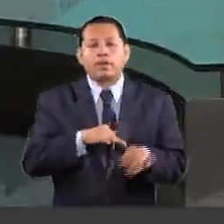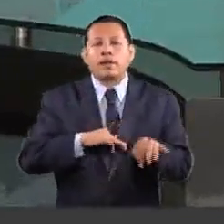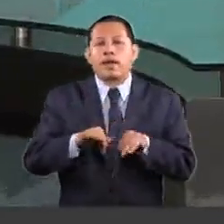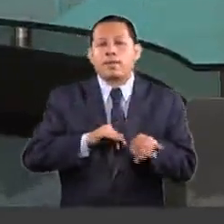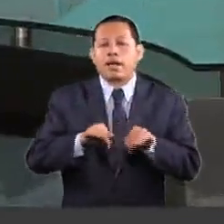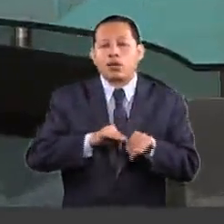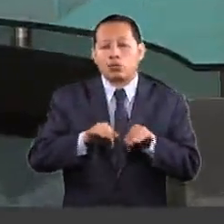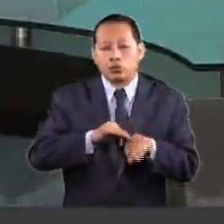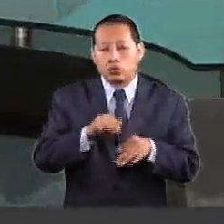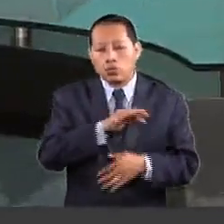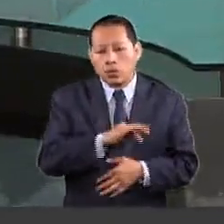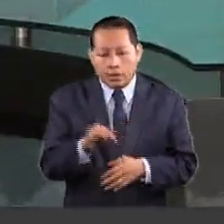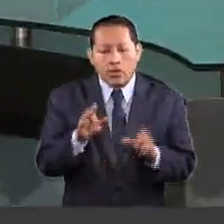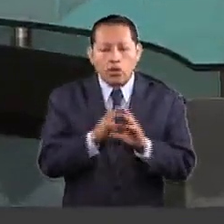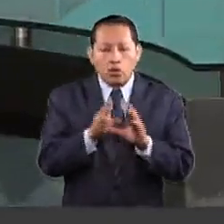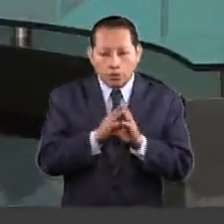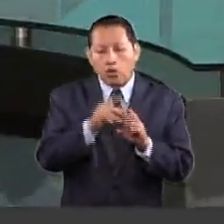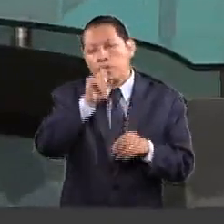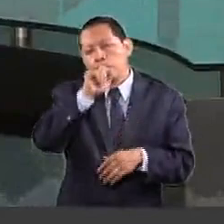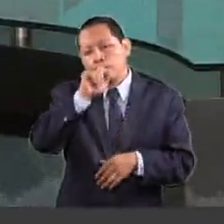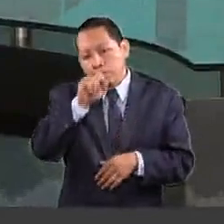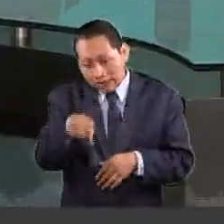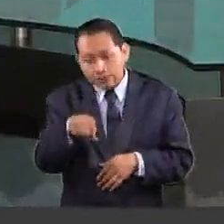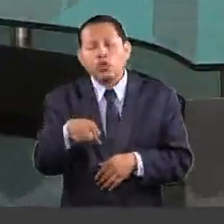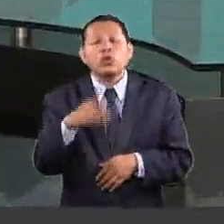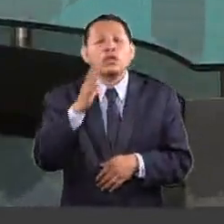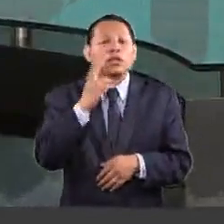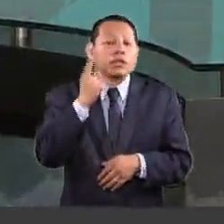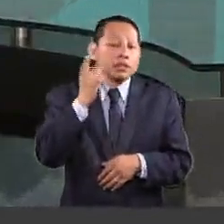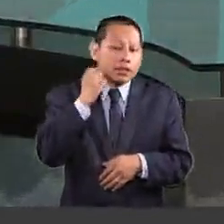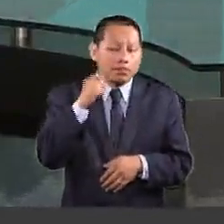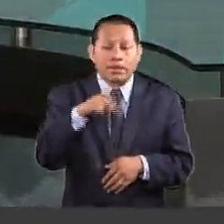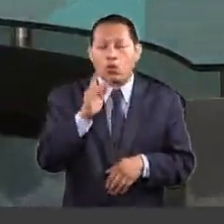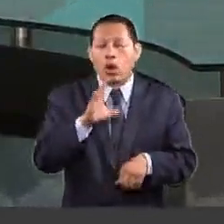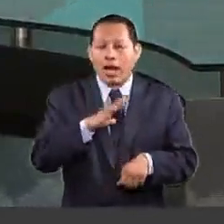están desarrollando en estos momentos en ambas cámaras del Congreso, pero aún tenemos mucho más. César.